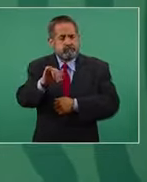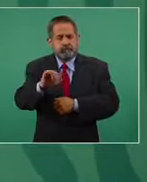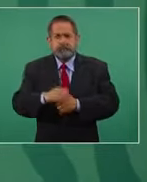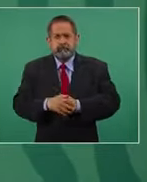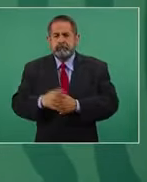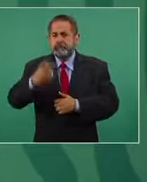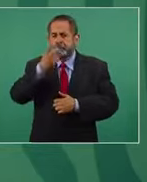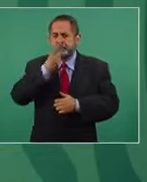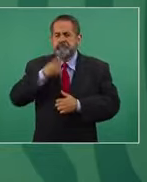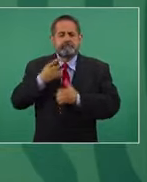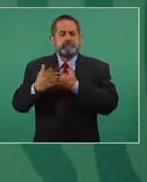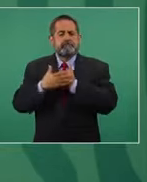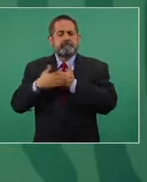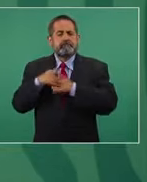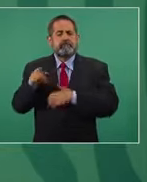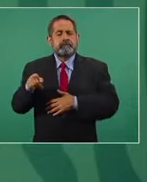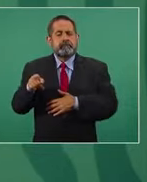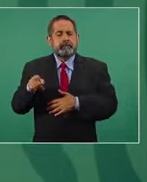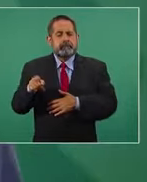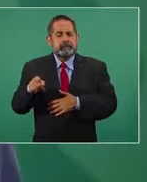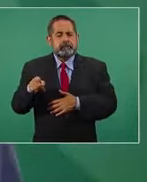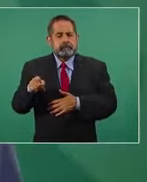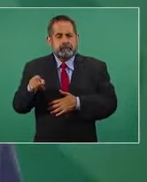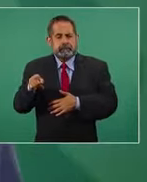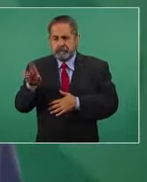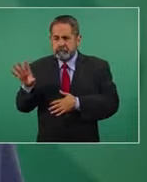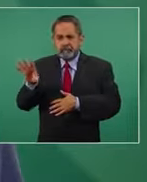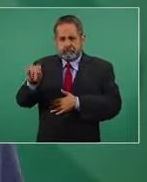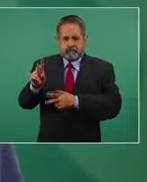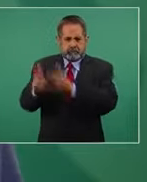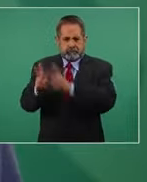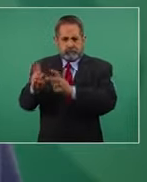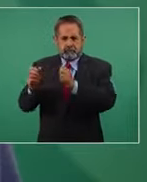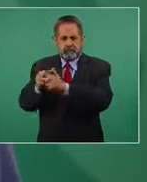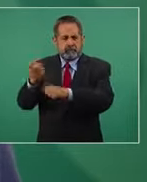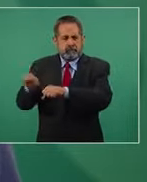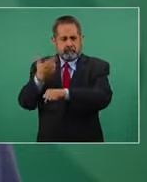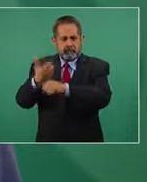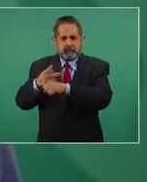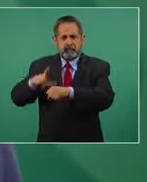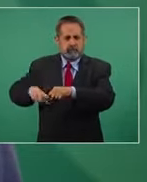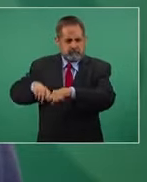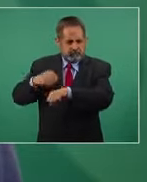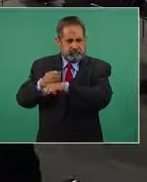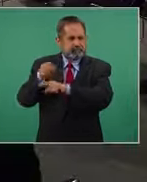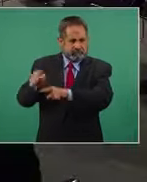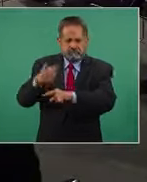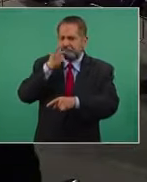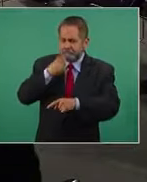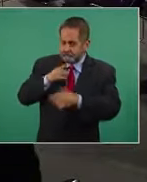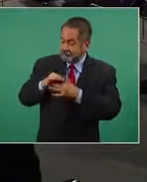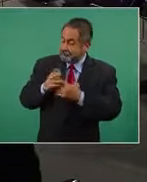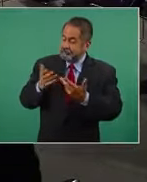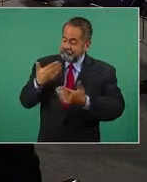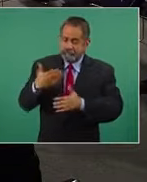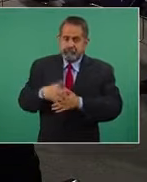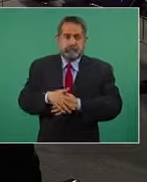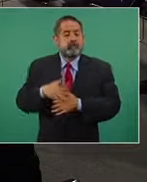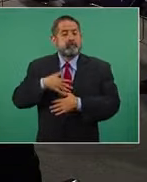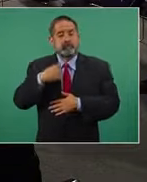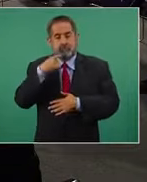Me dijeron de que te iba a recibir el secretario de gobierno. Le